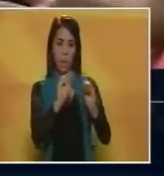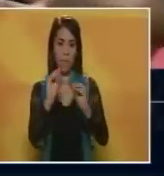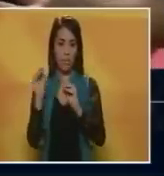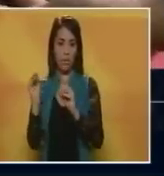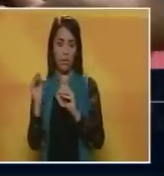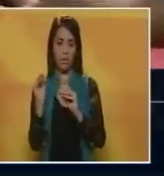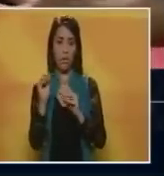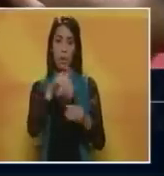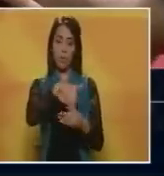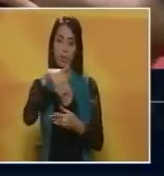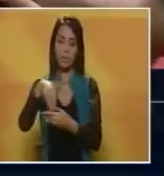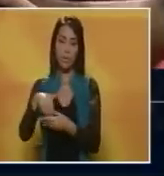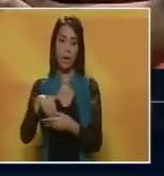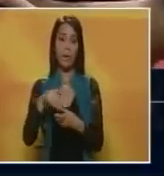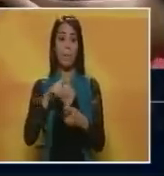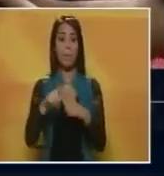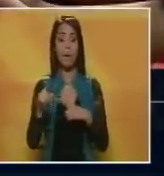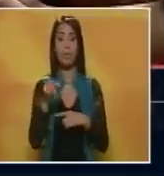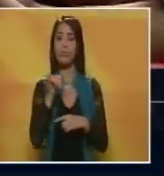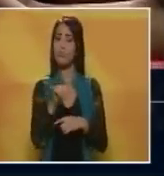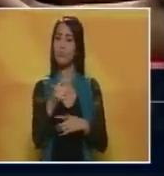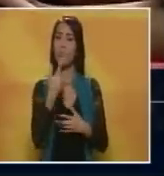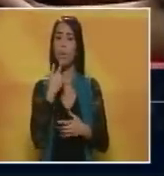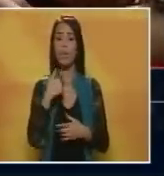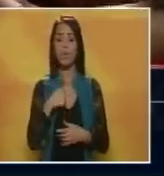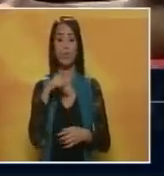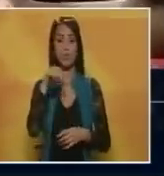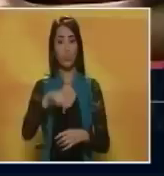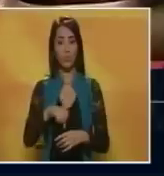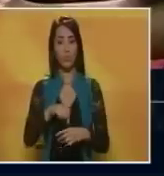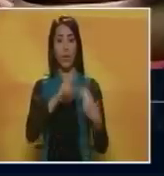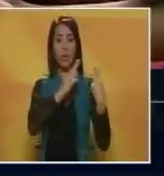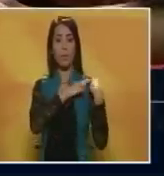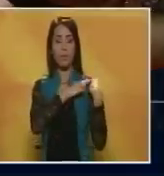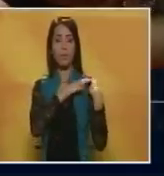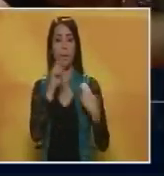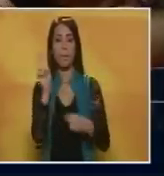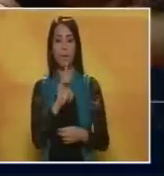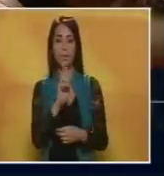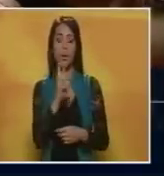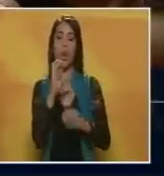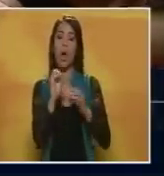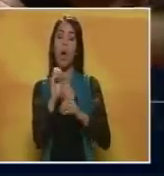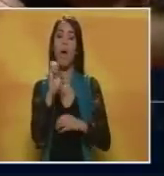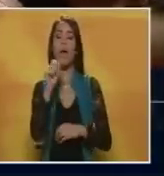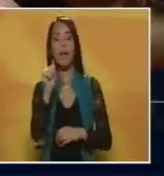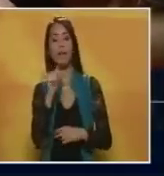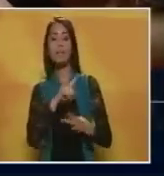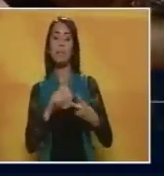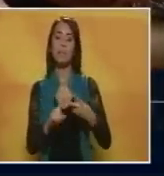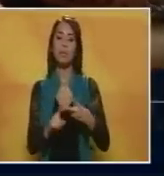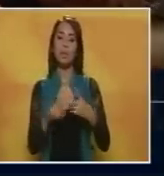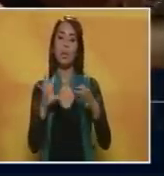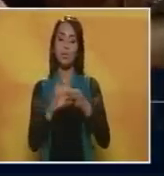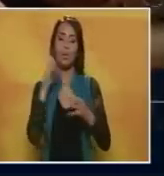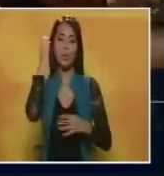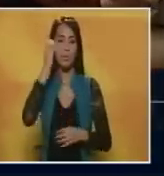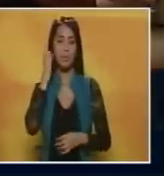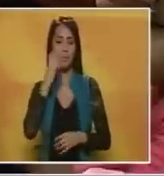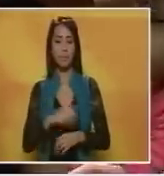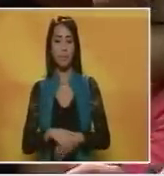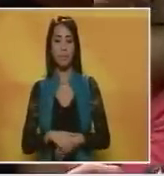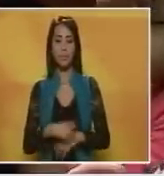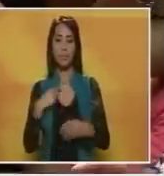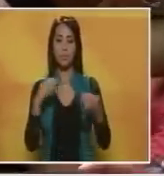como electoral de tal manera que eso mismo no han dicho hoy los representantes del venezuela tanto de la oea como de la unión europea el frente amplio